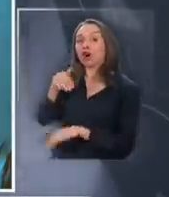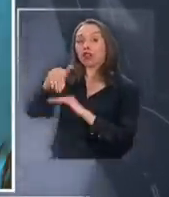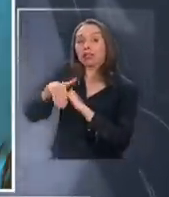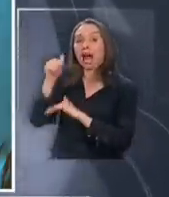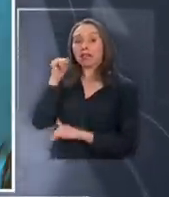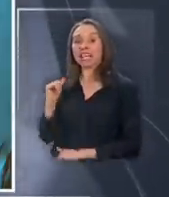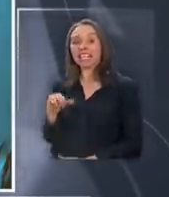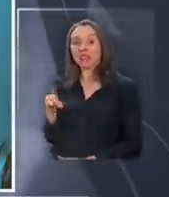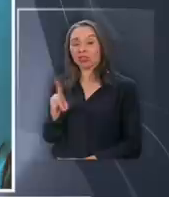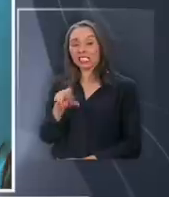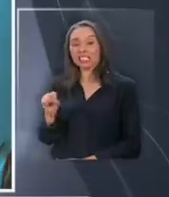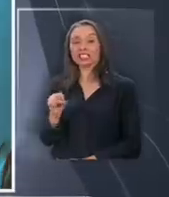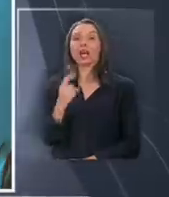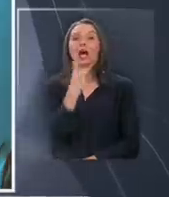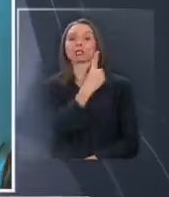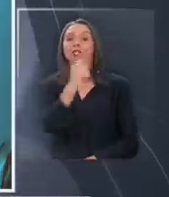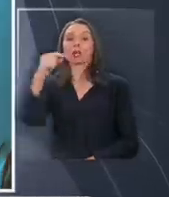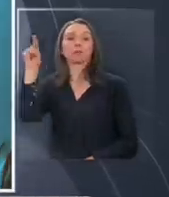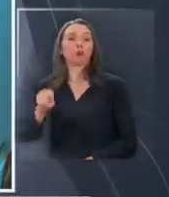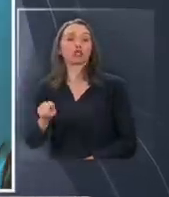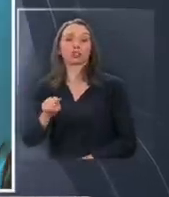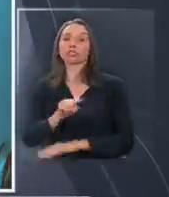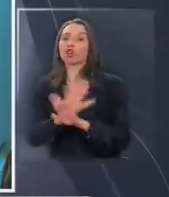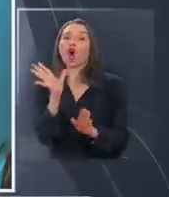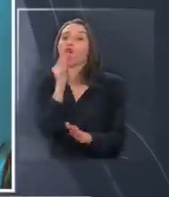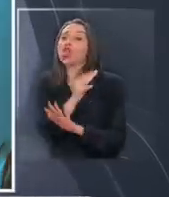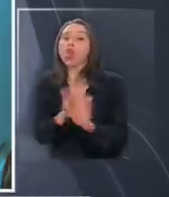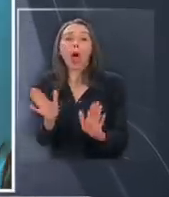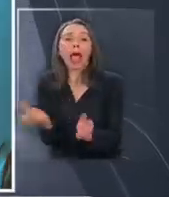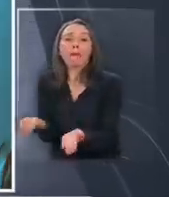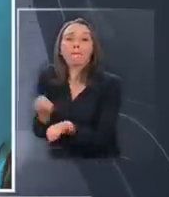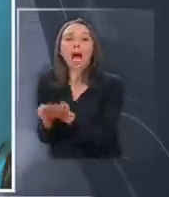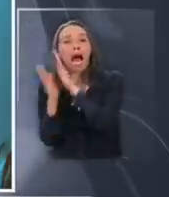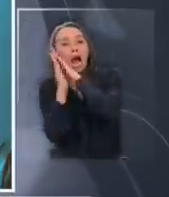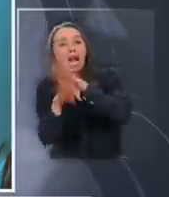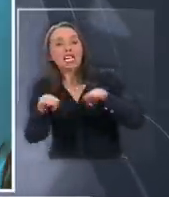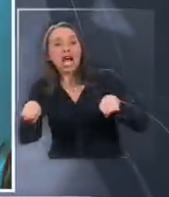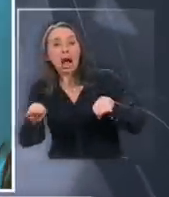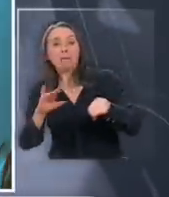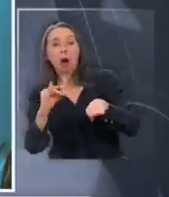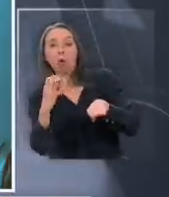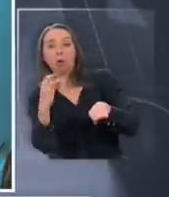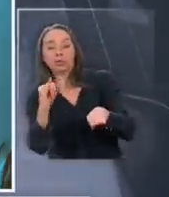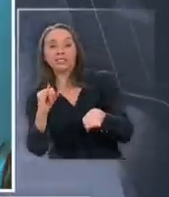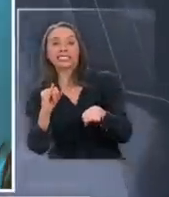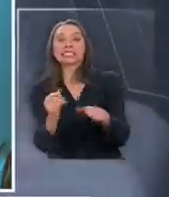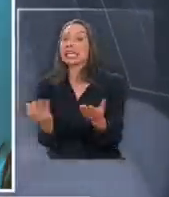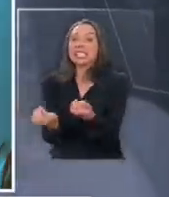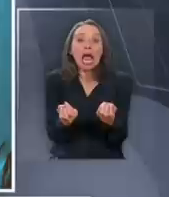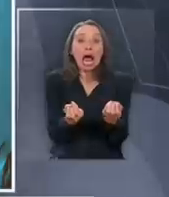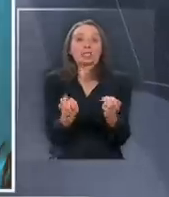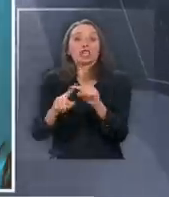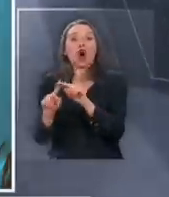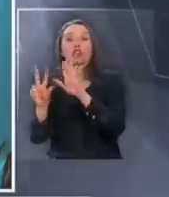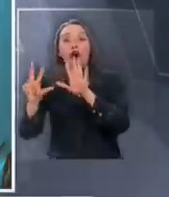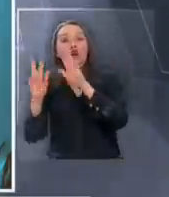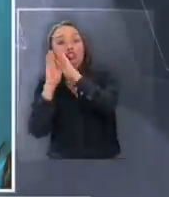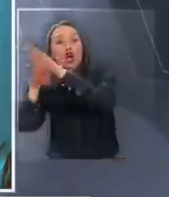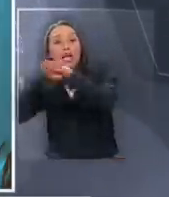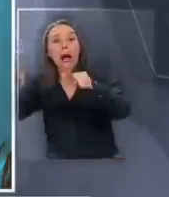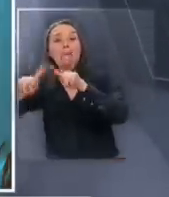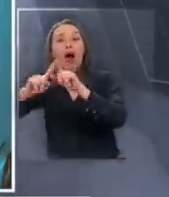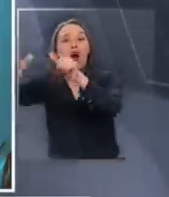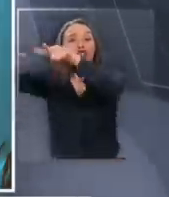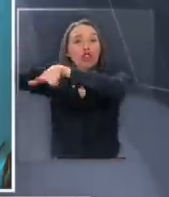ayer llegaron al 100%, es decir, ya no había más camas UCI y tuvieron que reconvertir otras 8 camas que yo me imagino que estarán